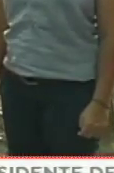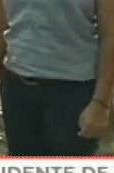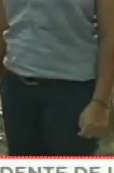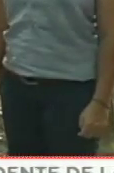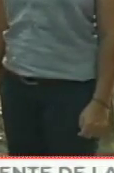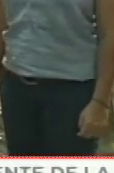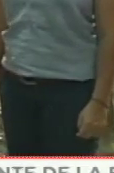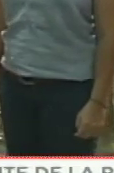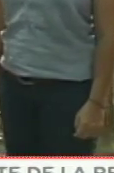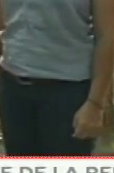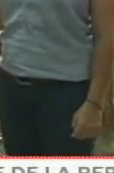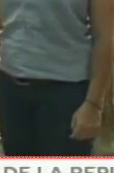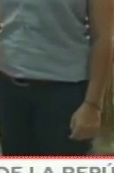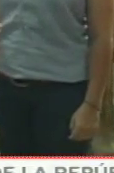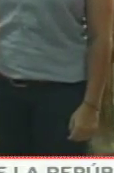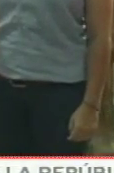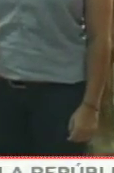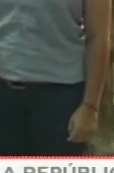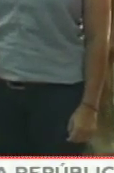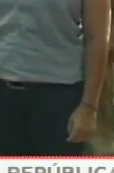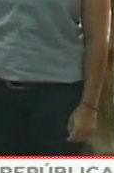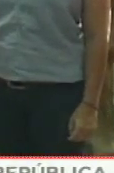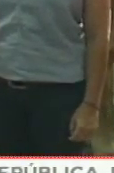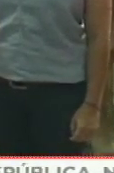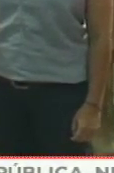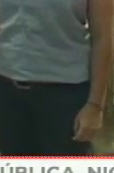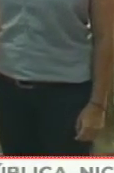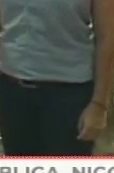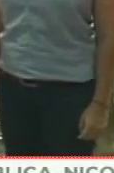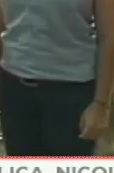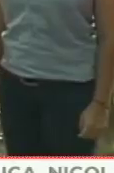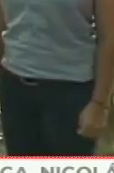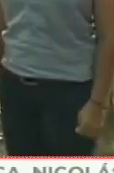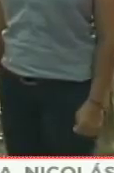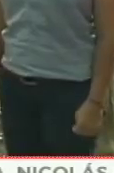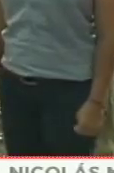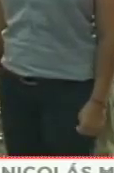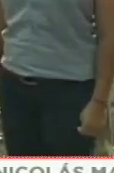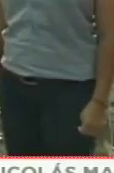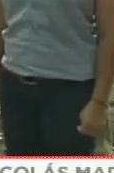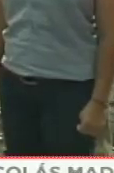con más de 120 años de tradición, que está al máximo de su capacidad